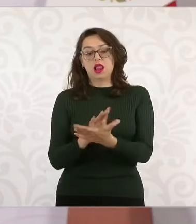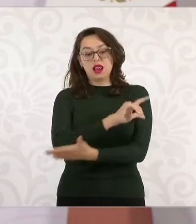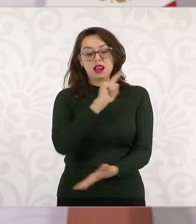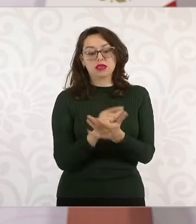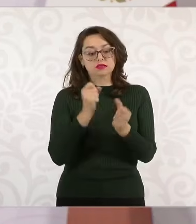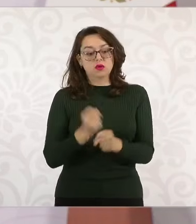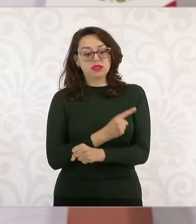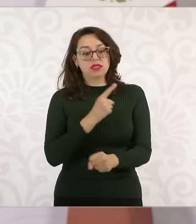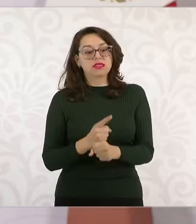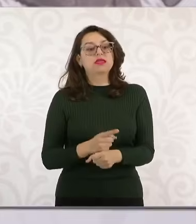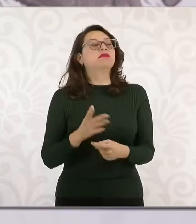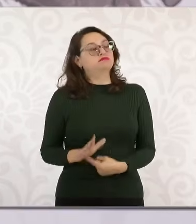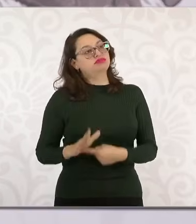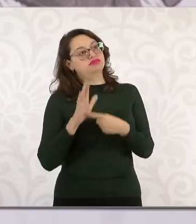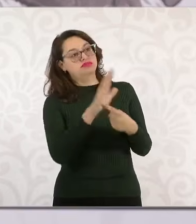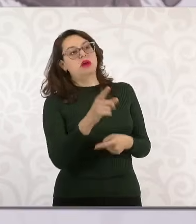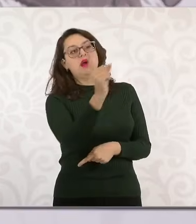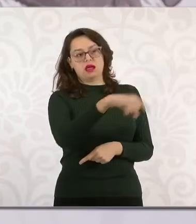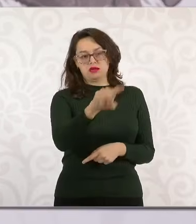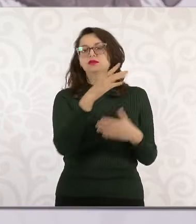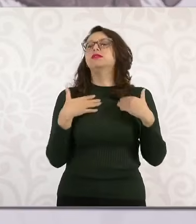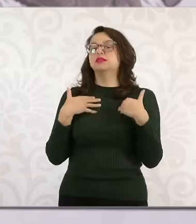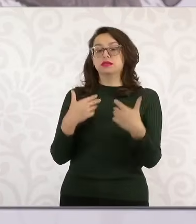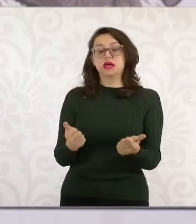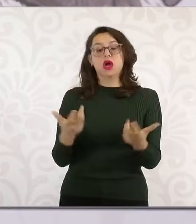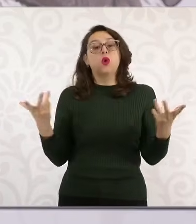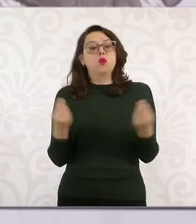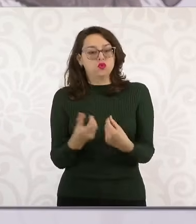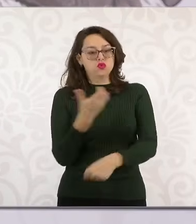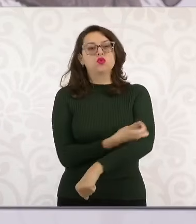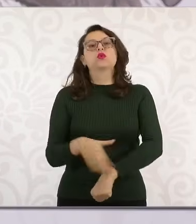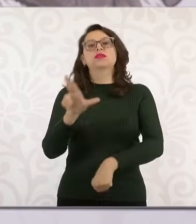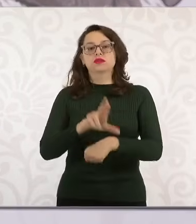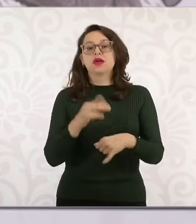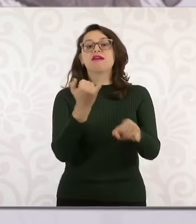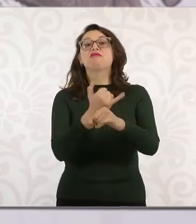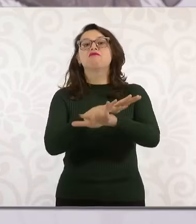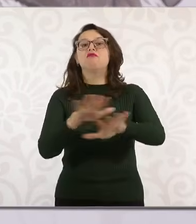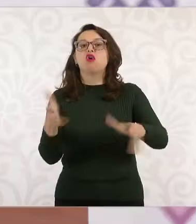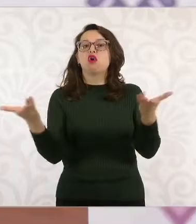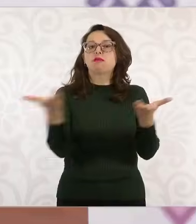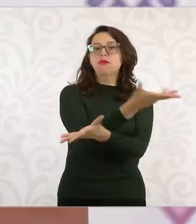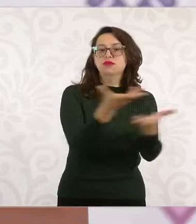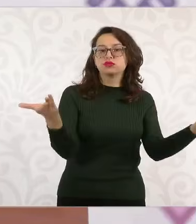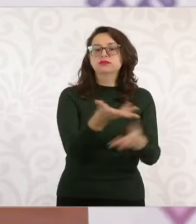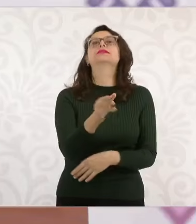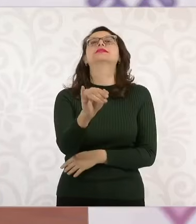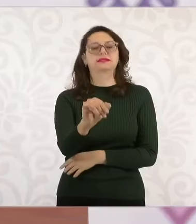Nacional. Lo que hay es una coordinación respecto a información de uno y de otro